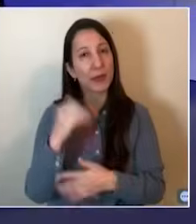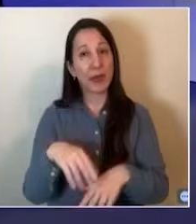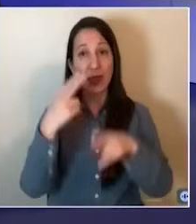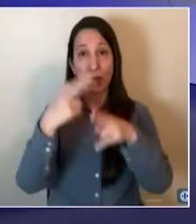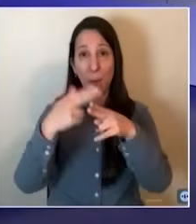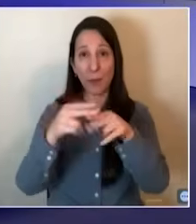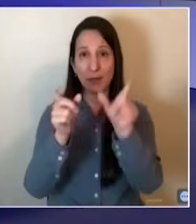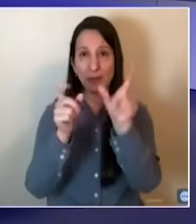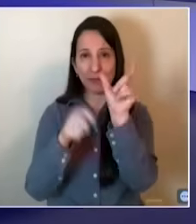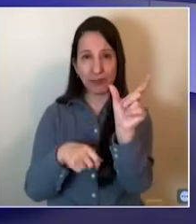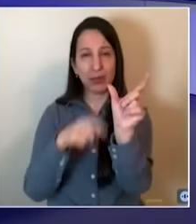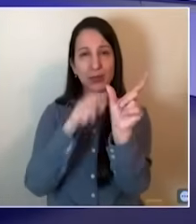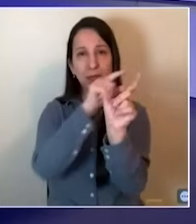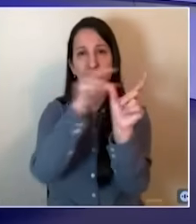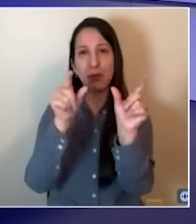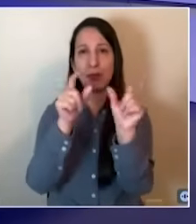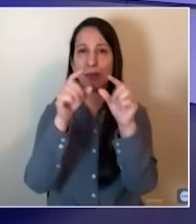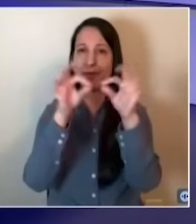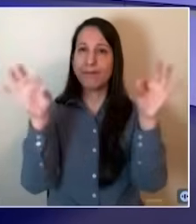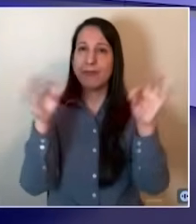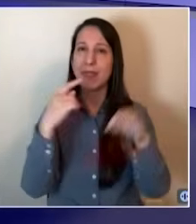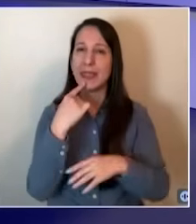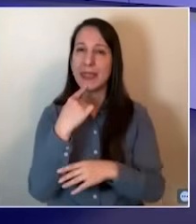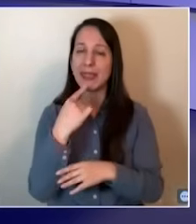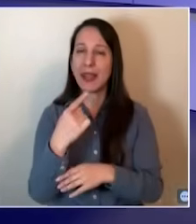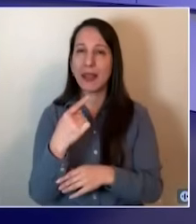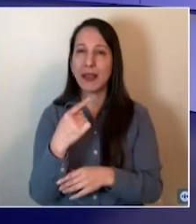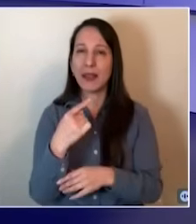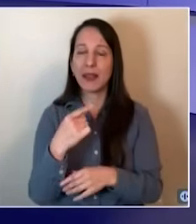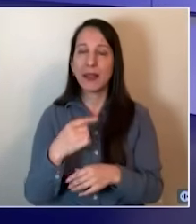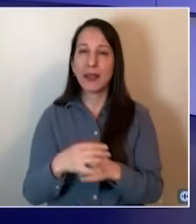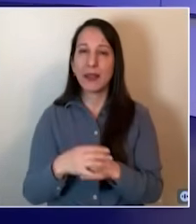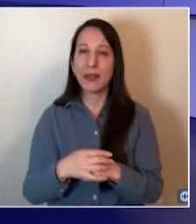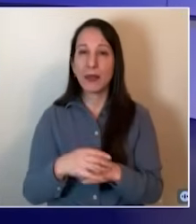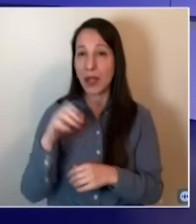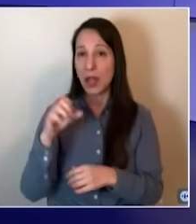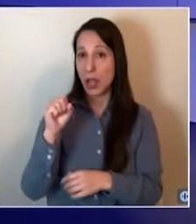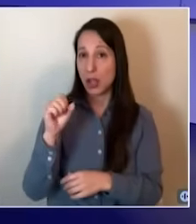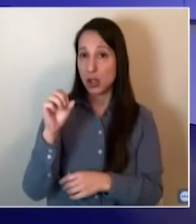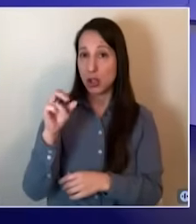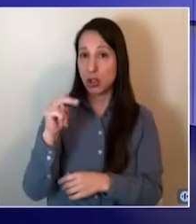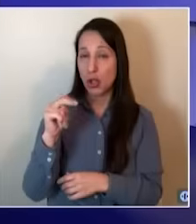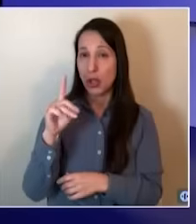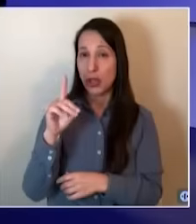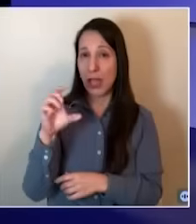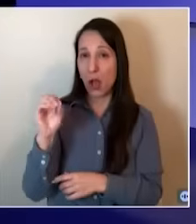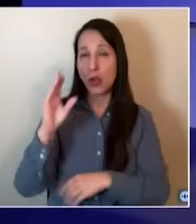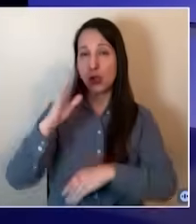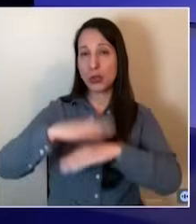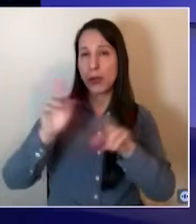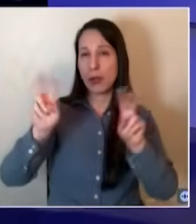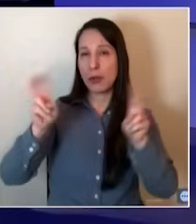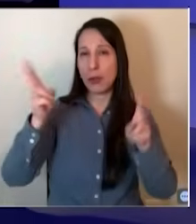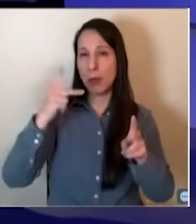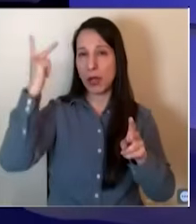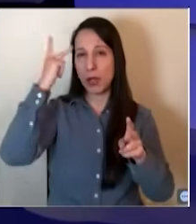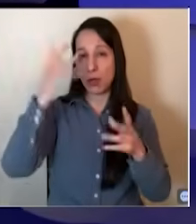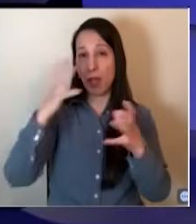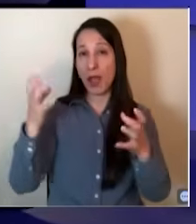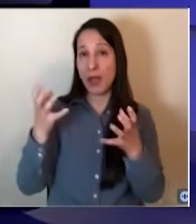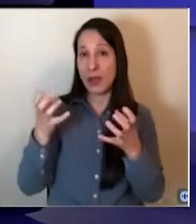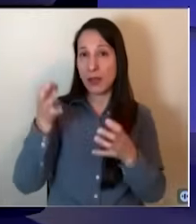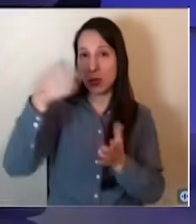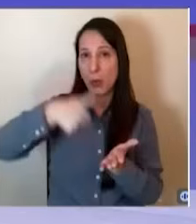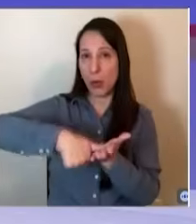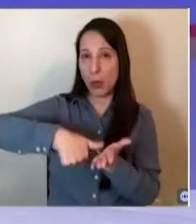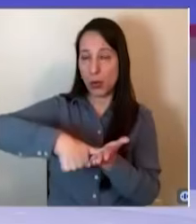con, voy a parafrasearlo, sondeo sobre temas políticos e intención de voto. Un